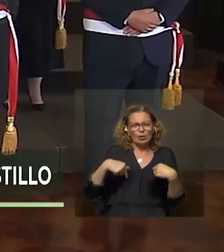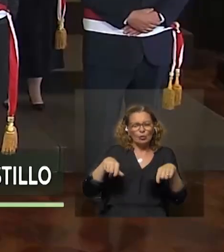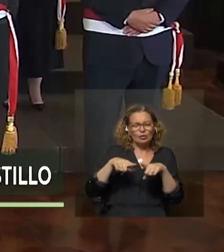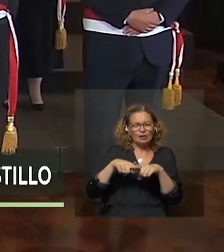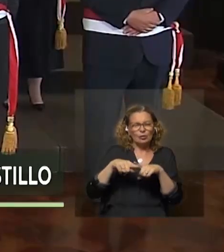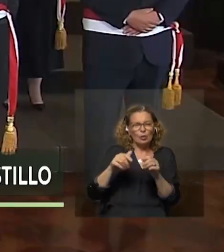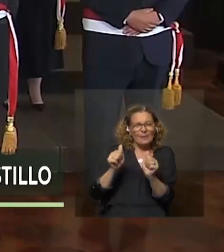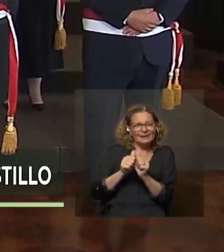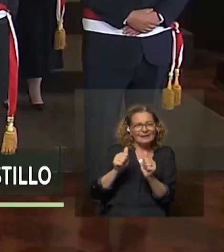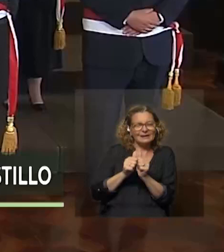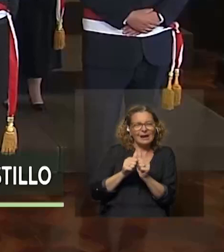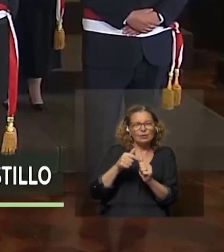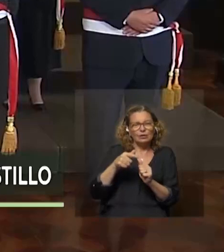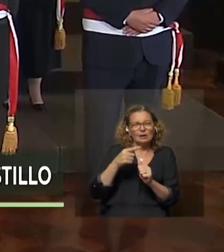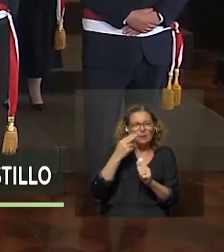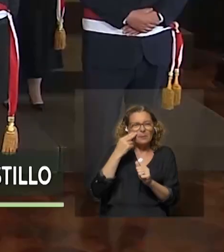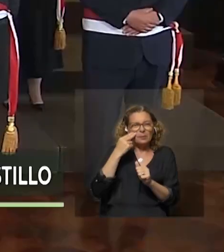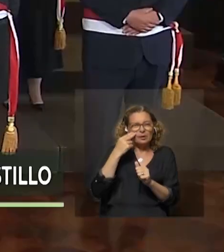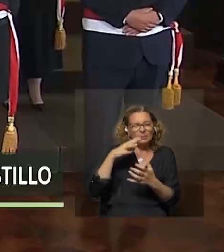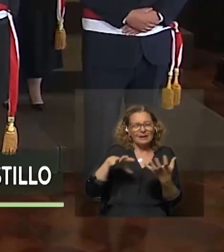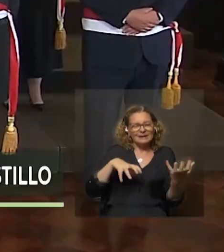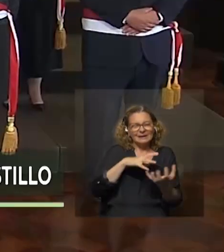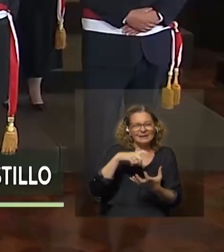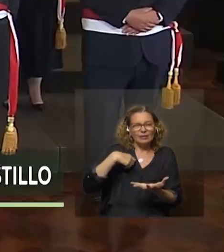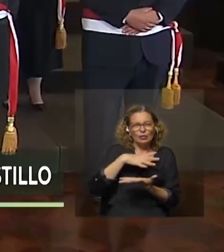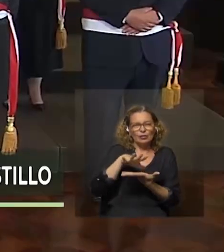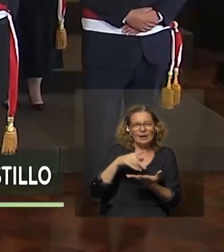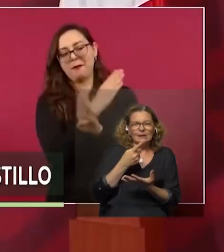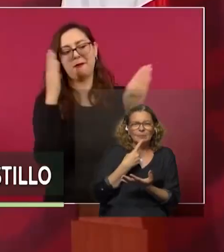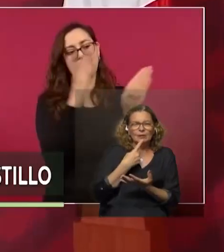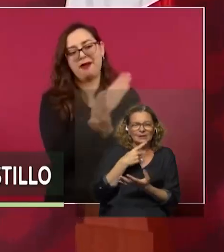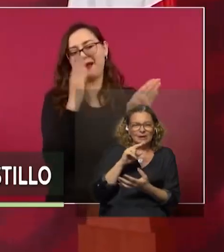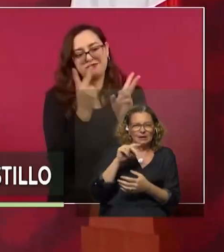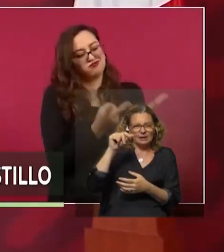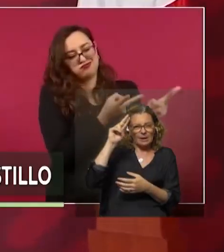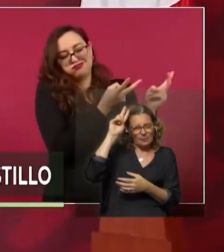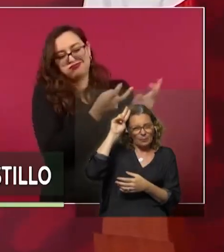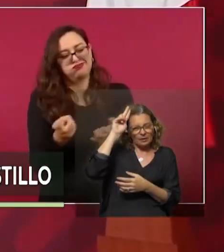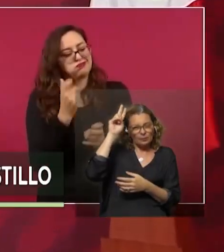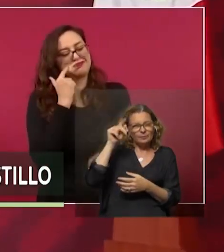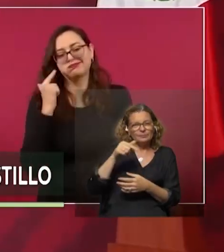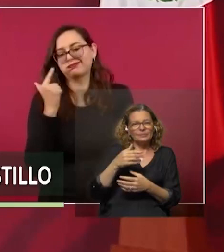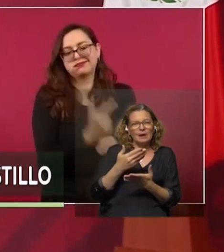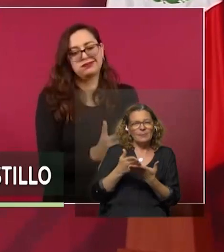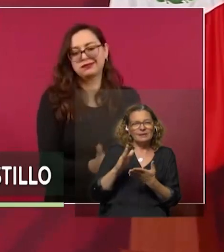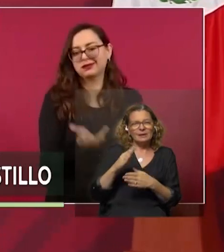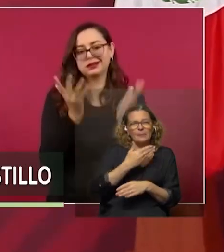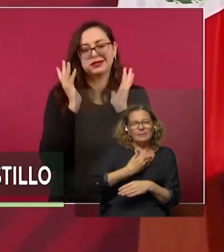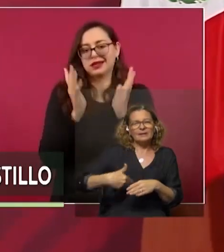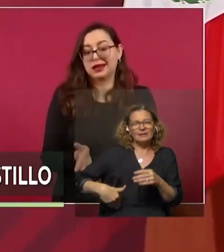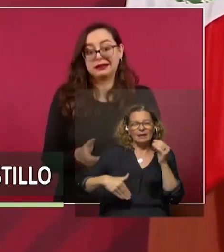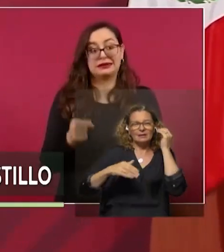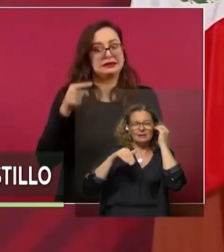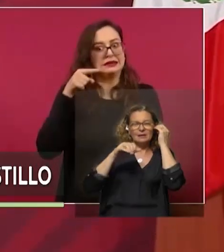más cercano de las consecuencias que está teniendo la crisis social y política que afronta el país en otro orden el presidente mexicano Andrés